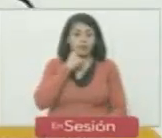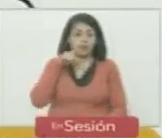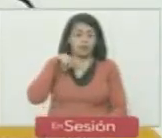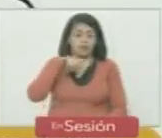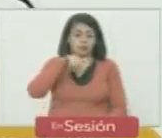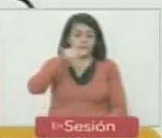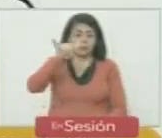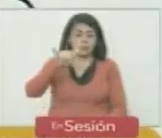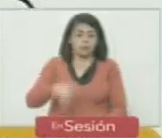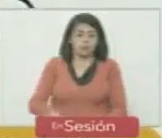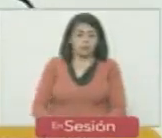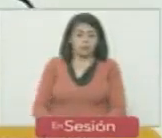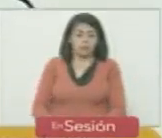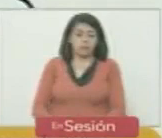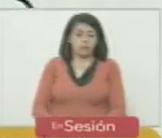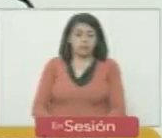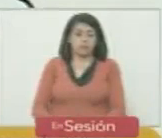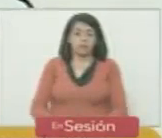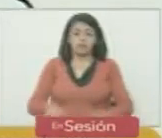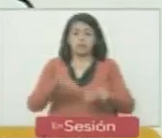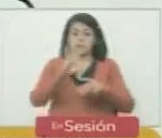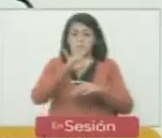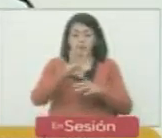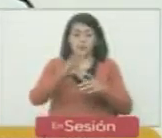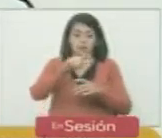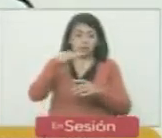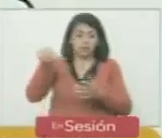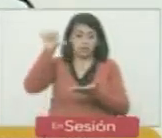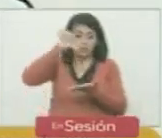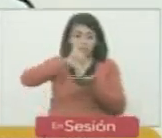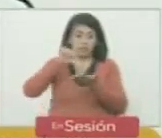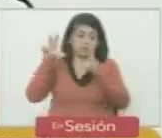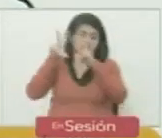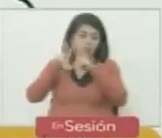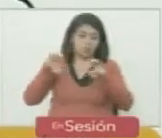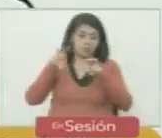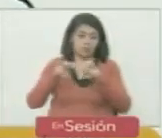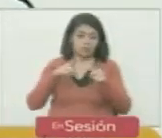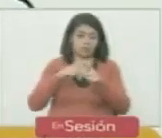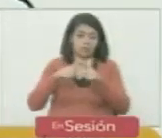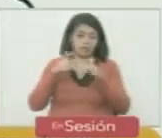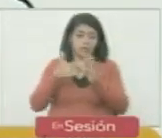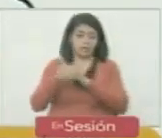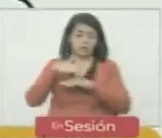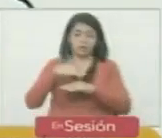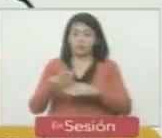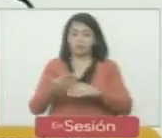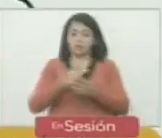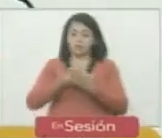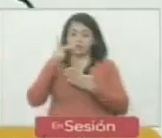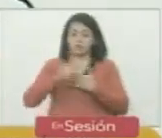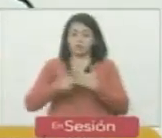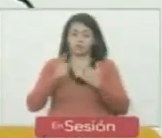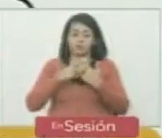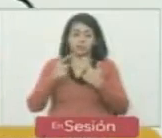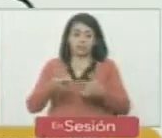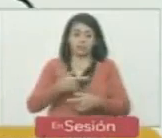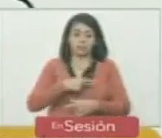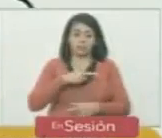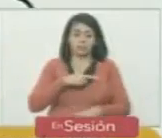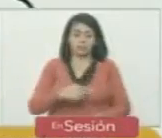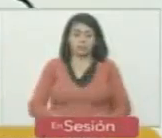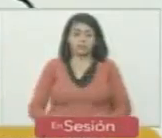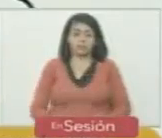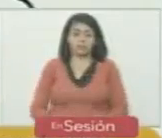avión con 5 iraníes bajo investigación en un plan falso,